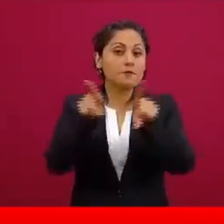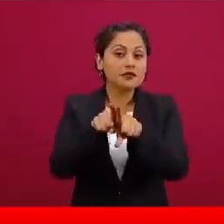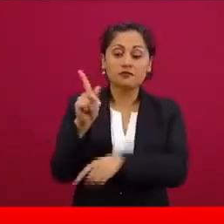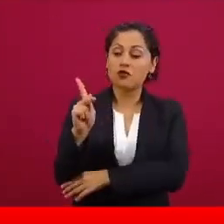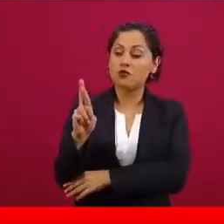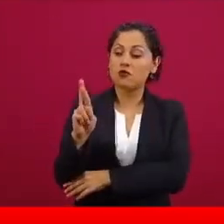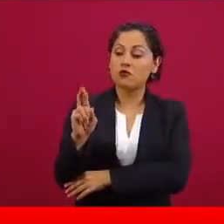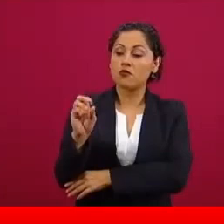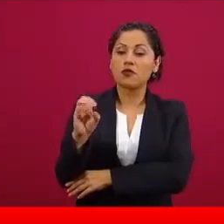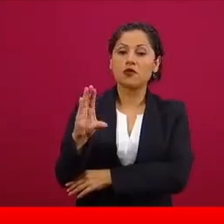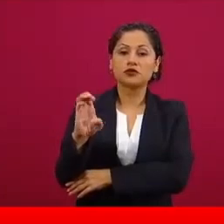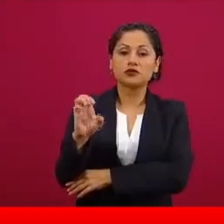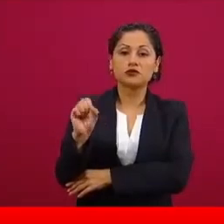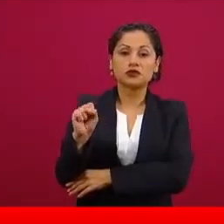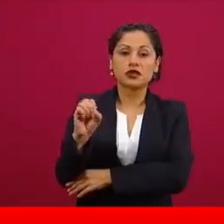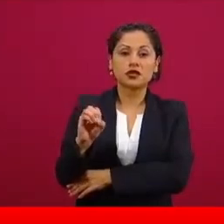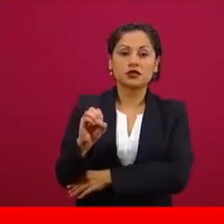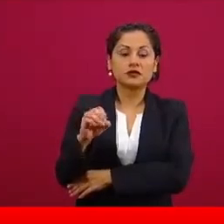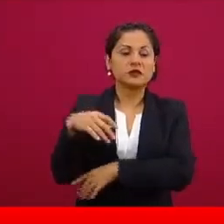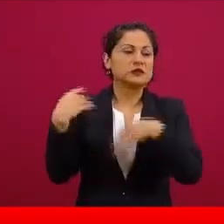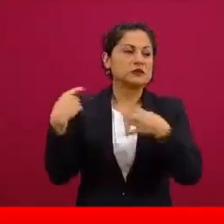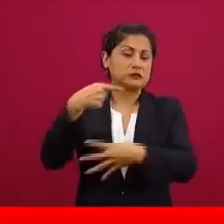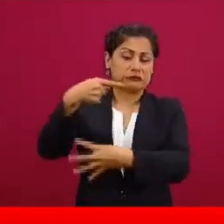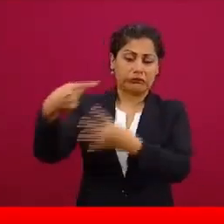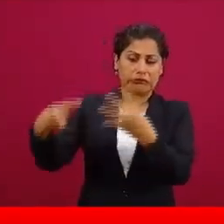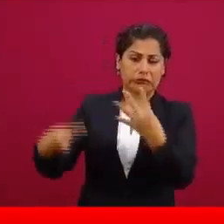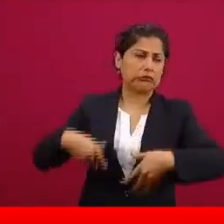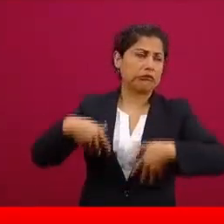Y lamentable